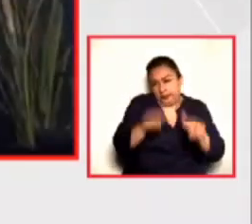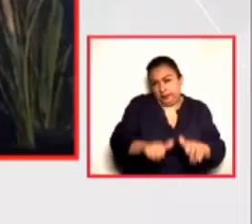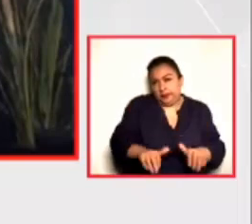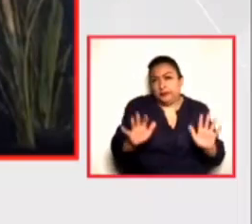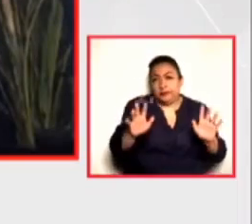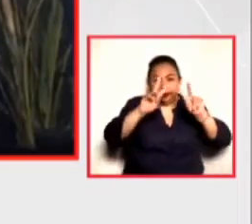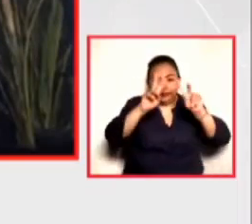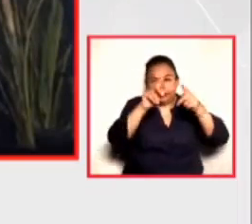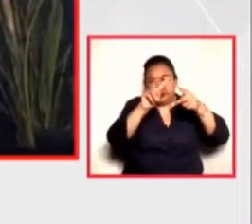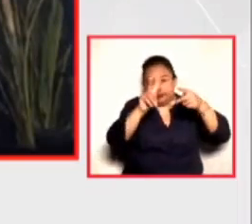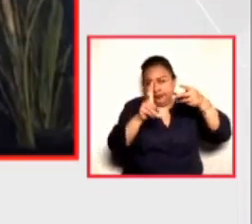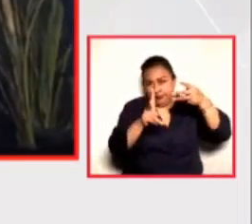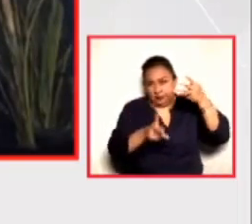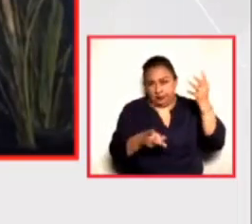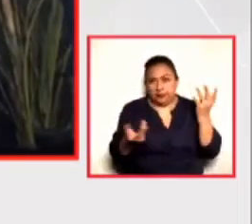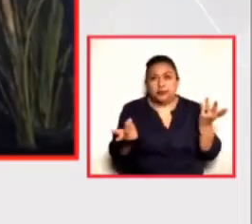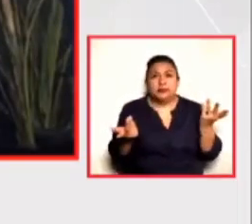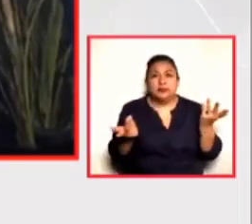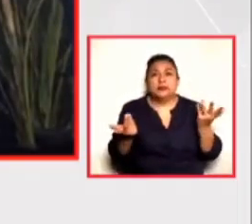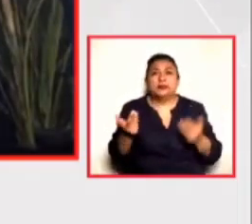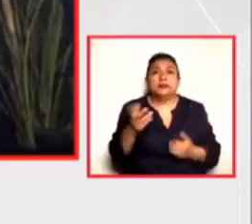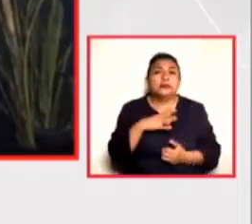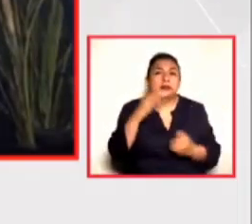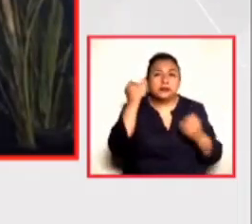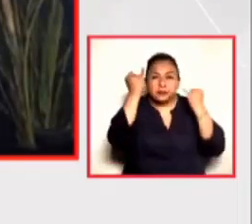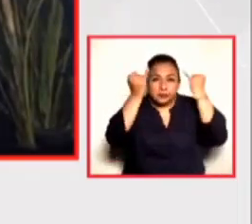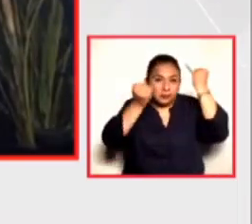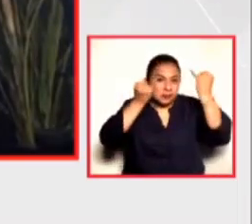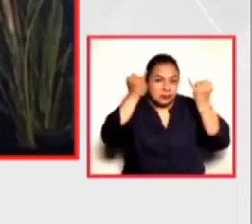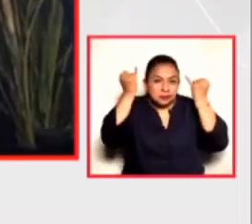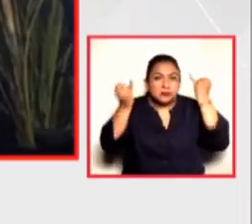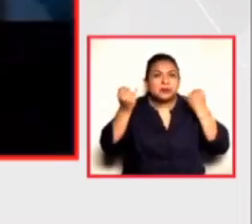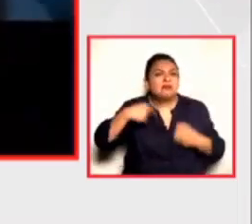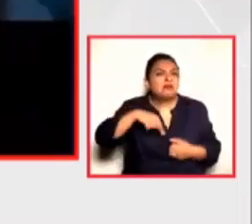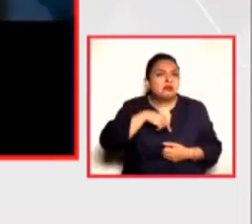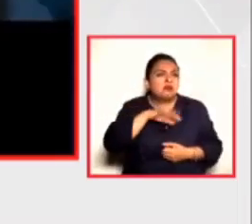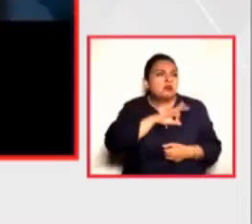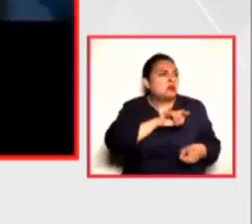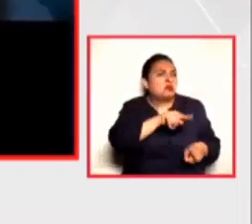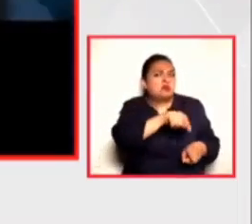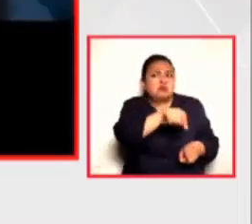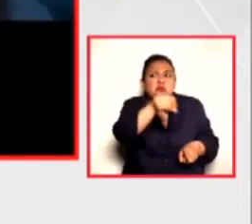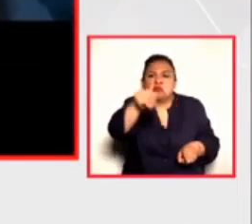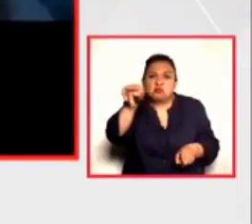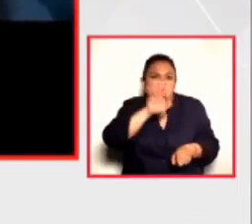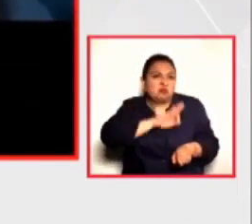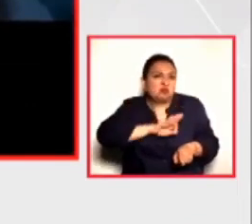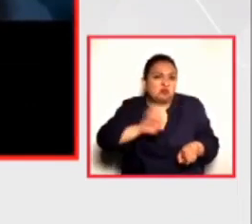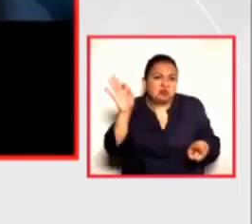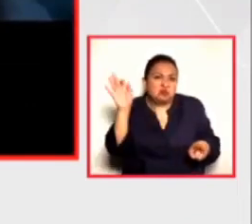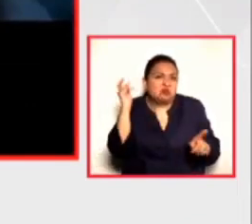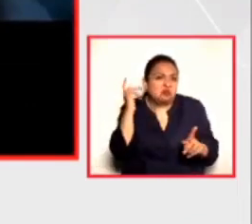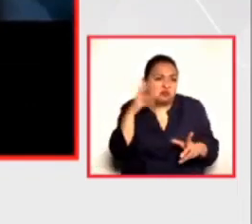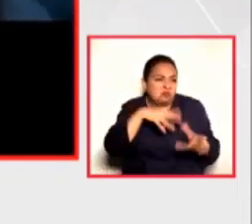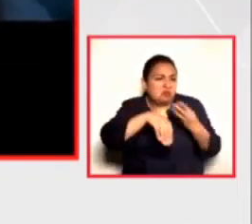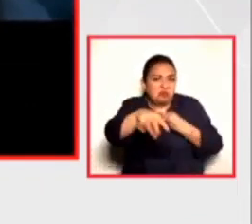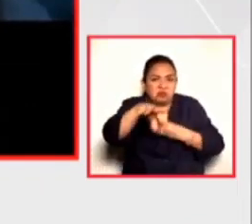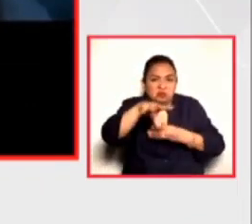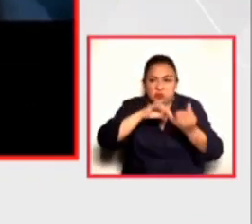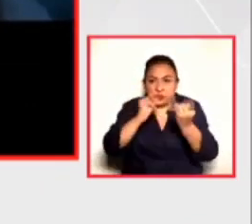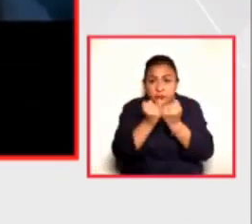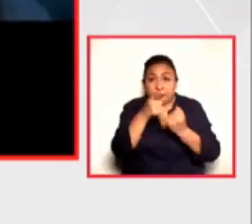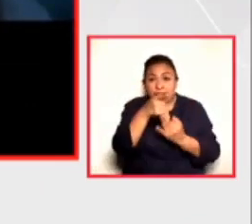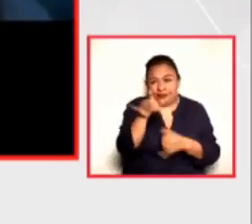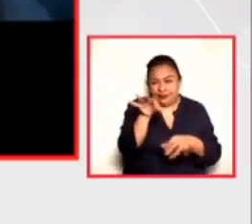pronto que nos llevan a imaginar que podríamos ser cualquiera de nosotros. La vida se acaba. Estas obras fueron seleccionadas